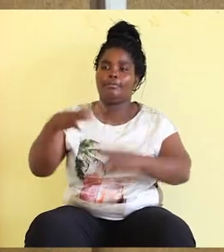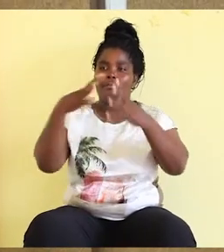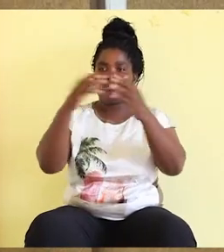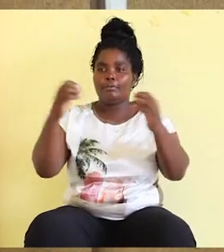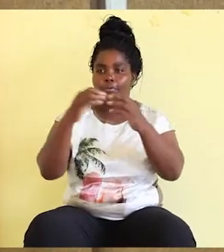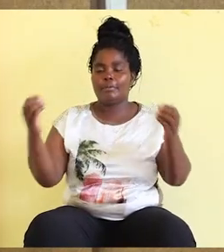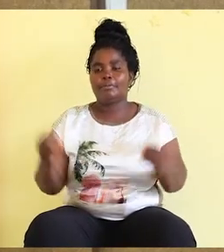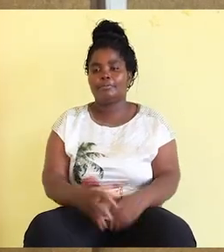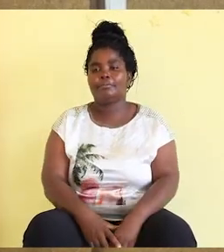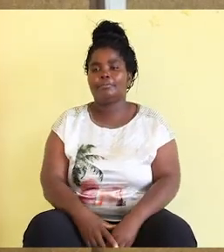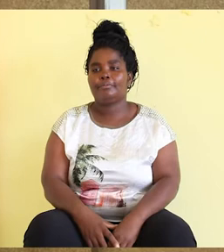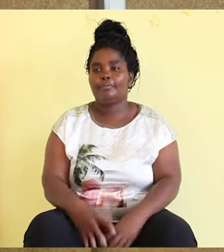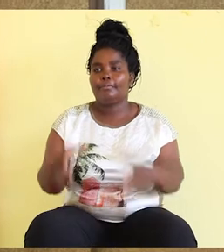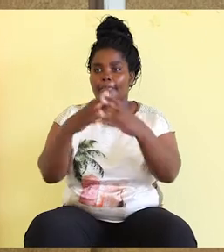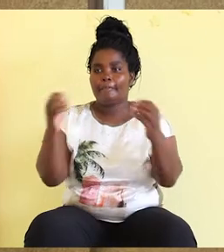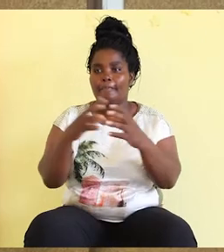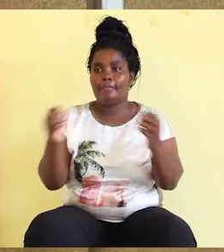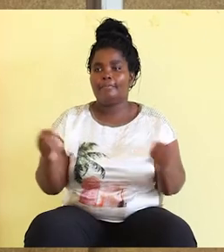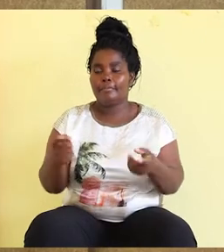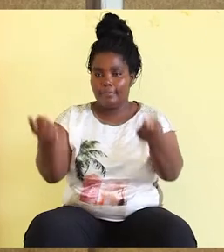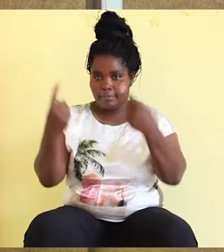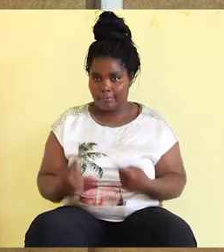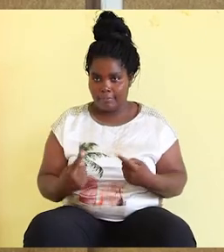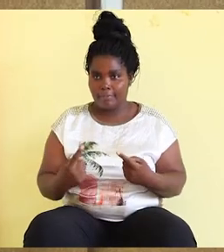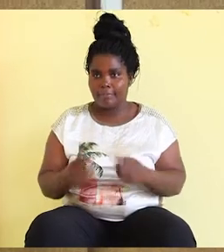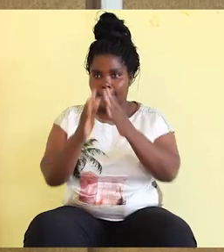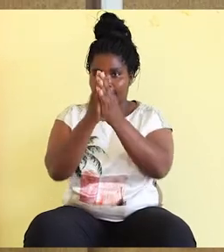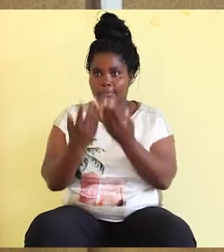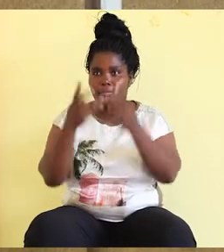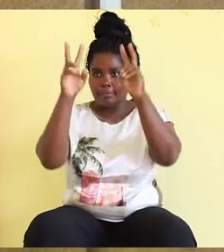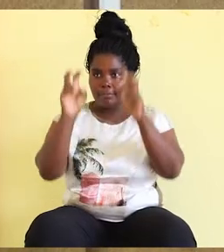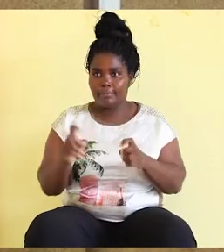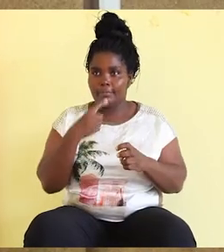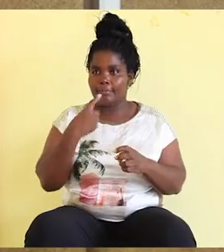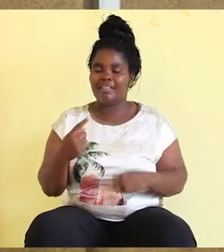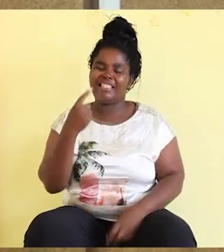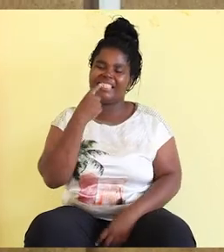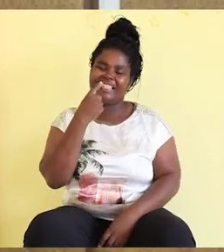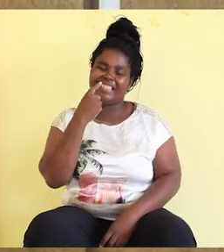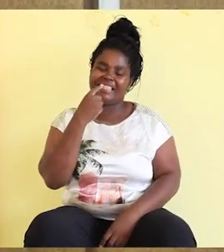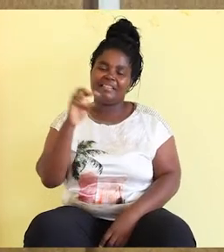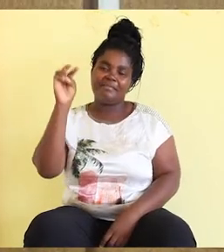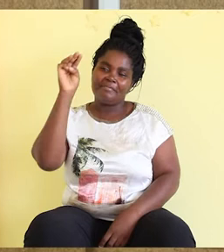cuento. El cuento que les traemos, el título del cuento es El diente de María.